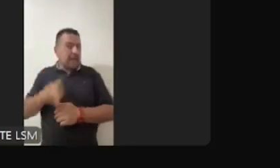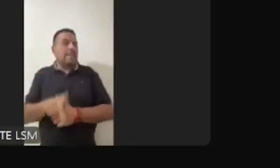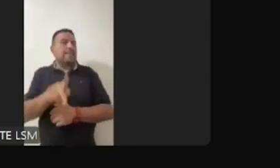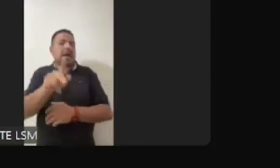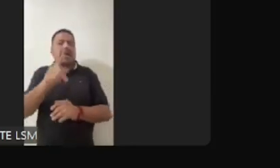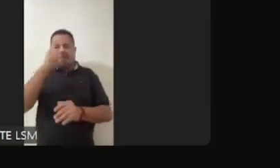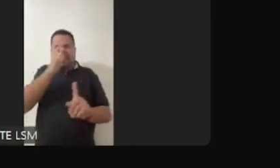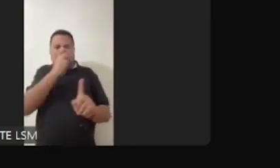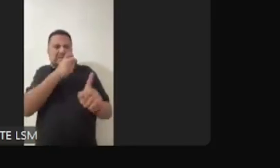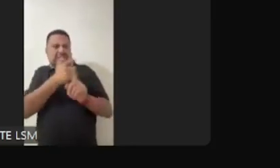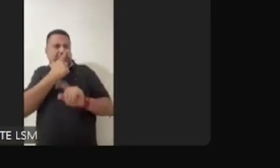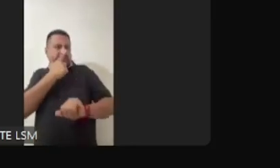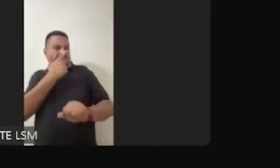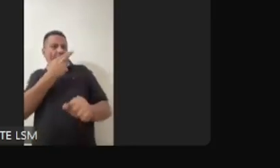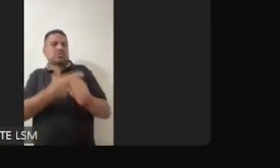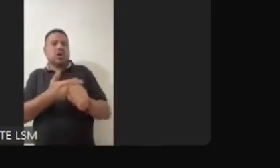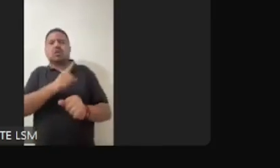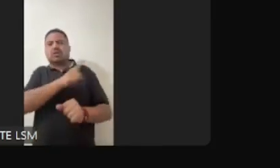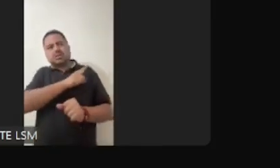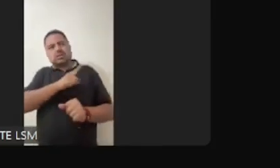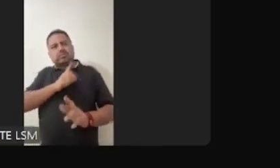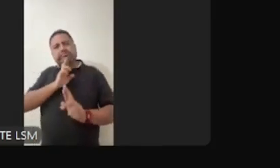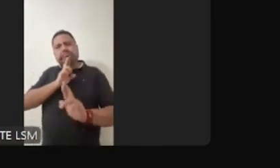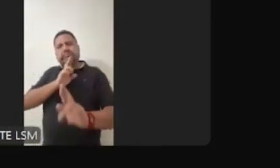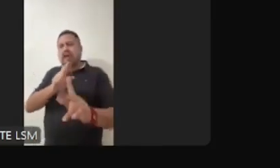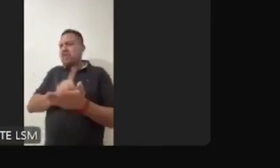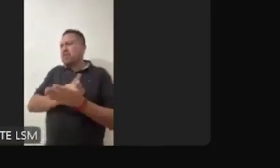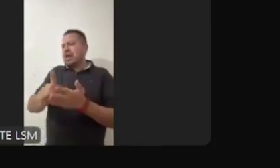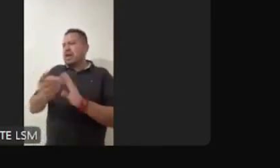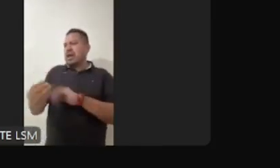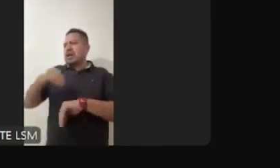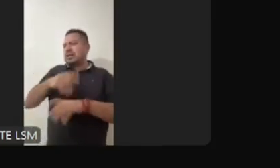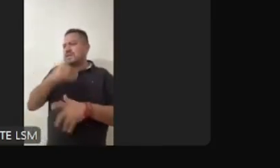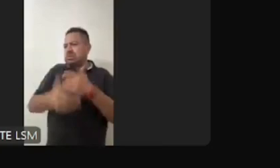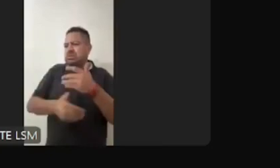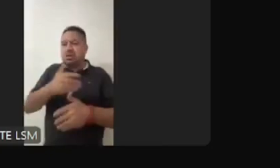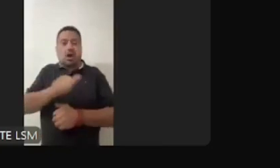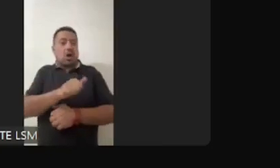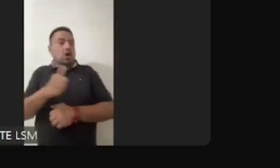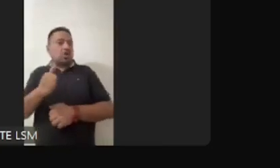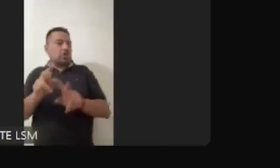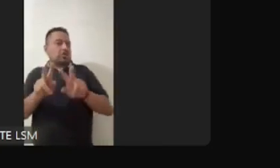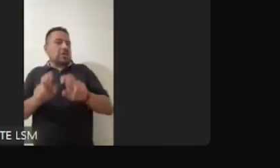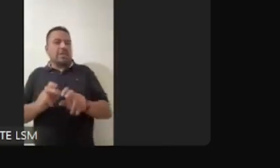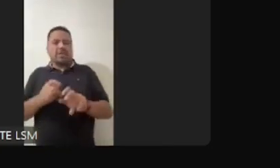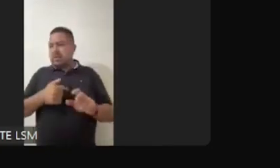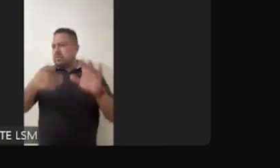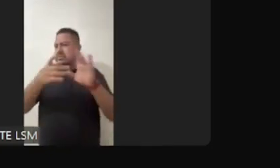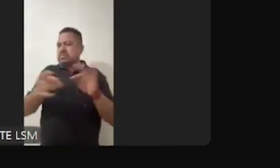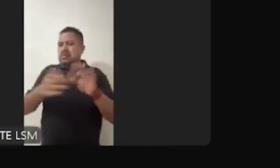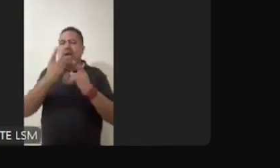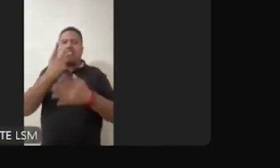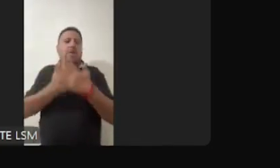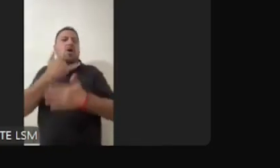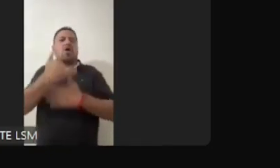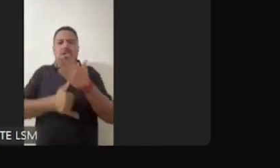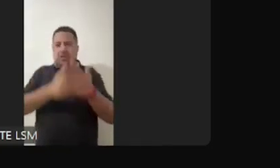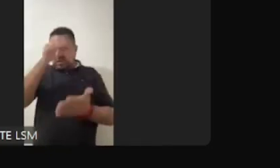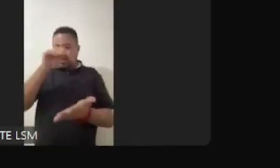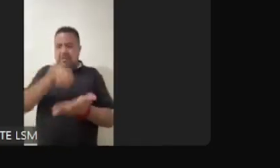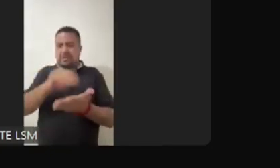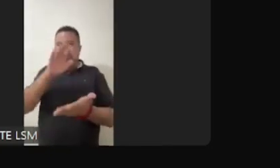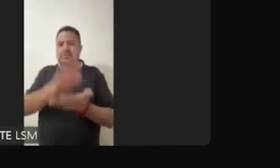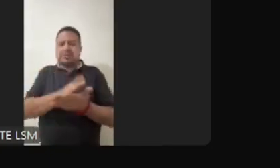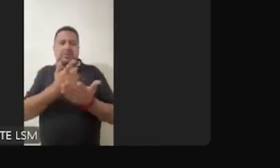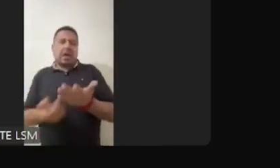que en el ámbito de su competencia resuelva lo que en derecho proceda en otro asunto doy cuenta con el proyecto de acuerdo plenario dictado